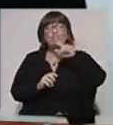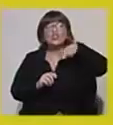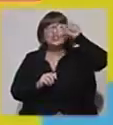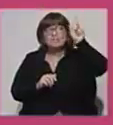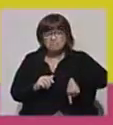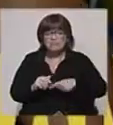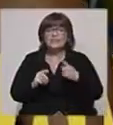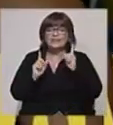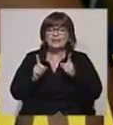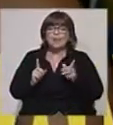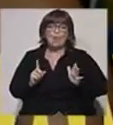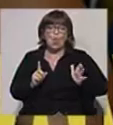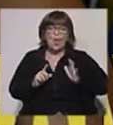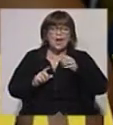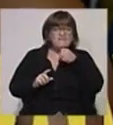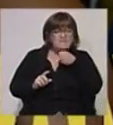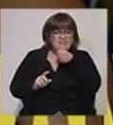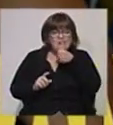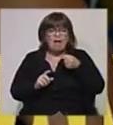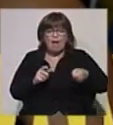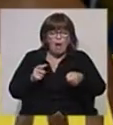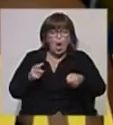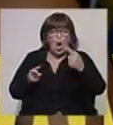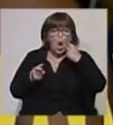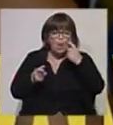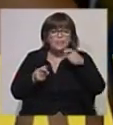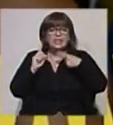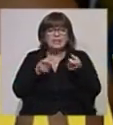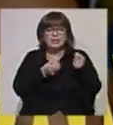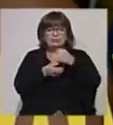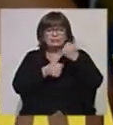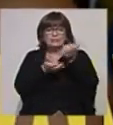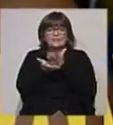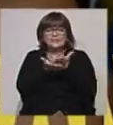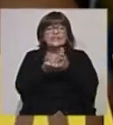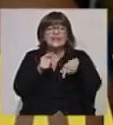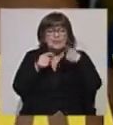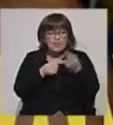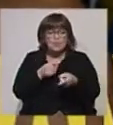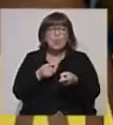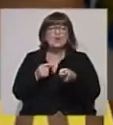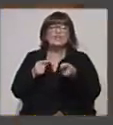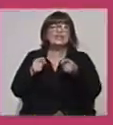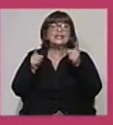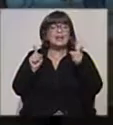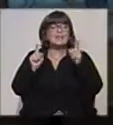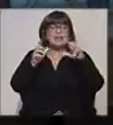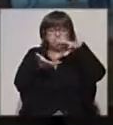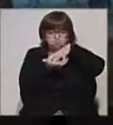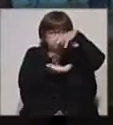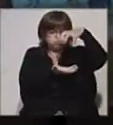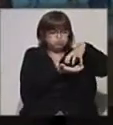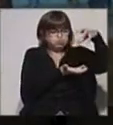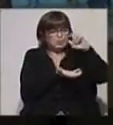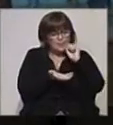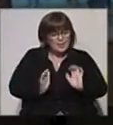mamá vieja, gremillero, escobero, aparte de la bailarina y el tamborilero. Bueno, después tenemos unas hermosas maquetas también, sí, que son